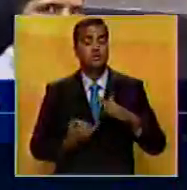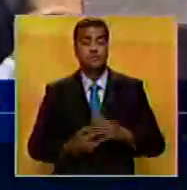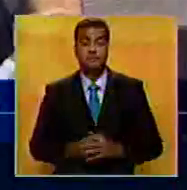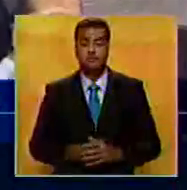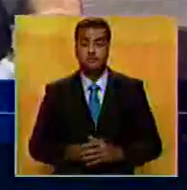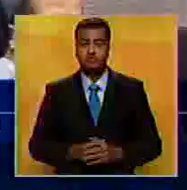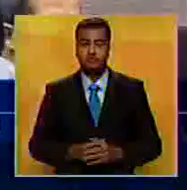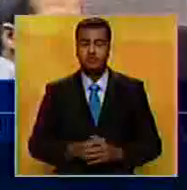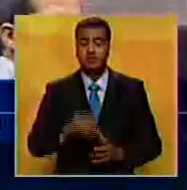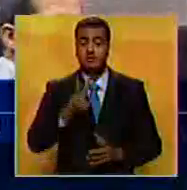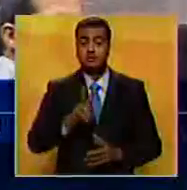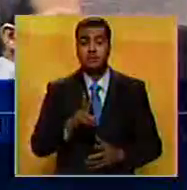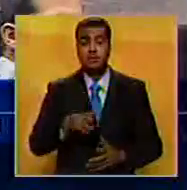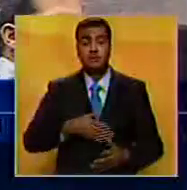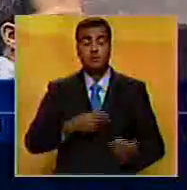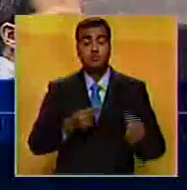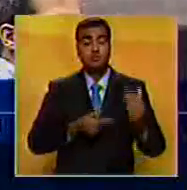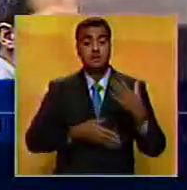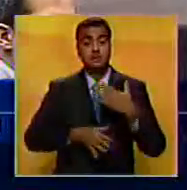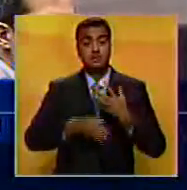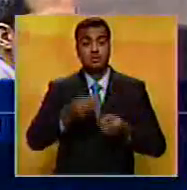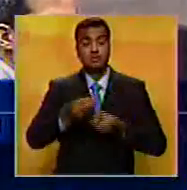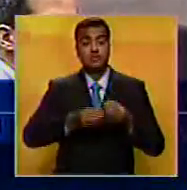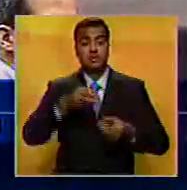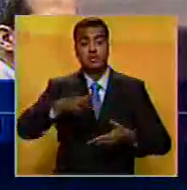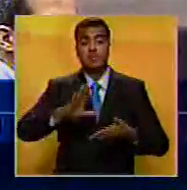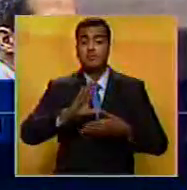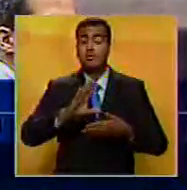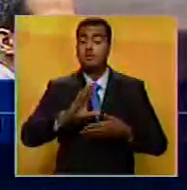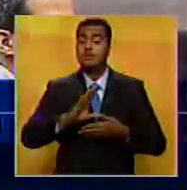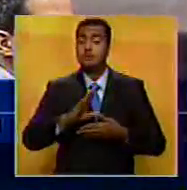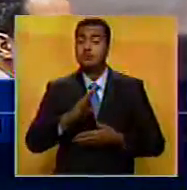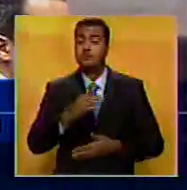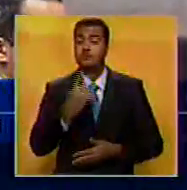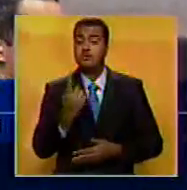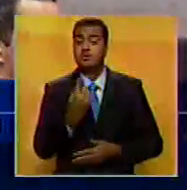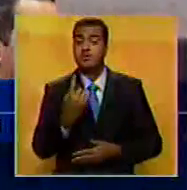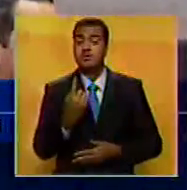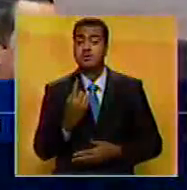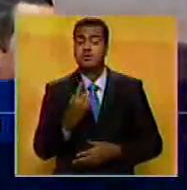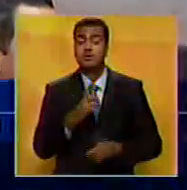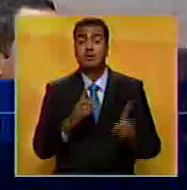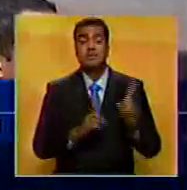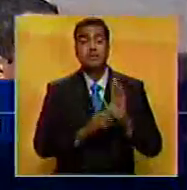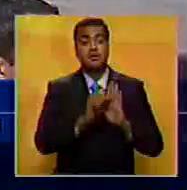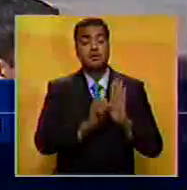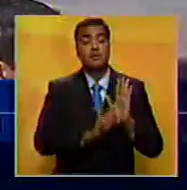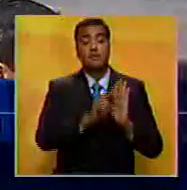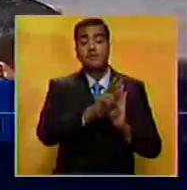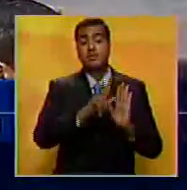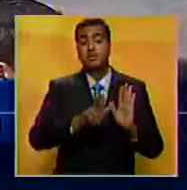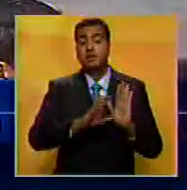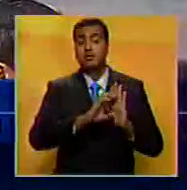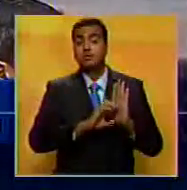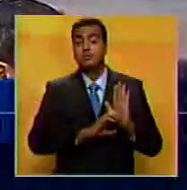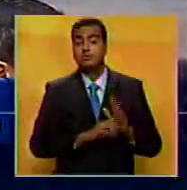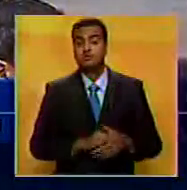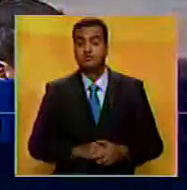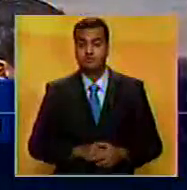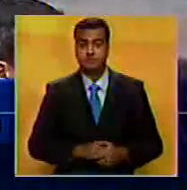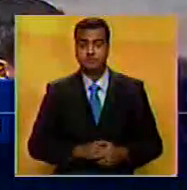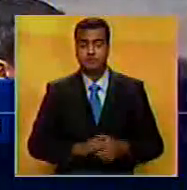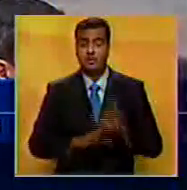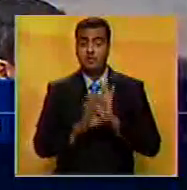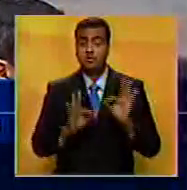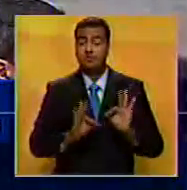Venezuela pueda salirse de la Organización de Estados Americanos, sencillamente hay que modificar el artículo 23 de la Constitución. Y la